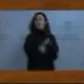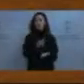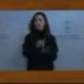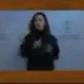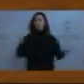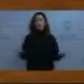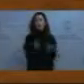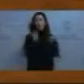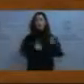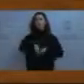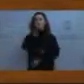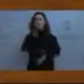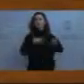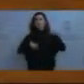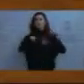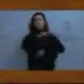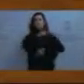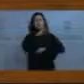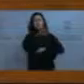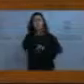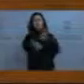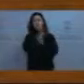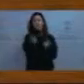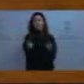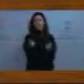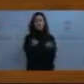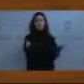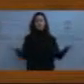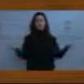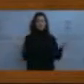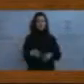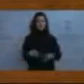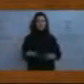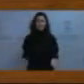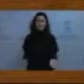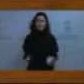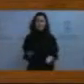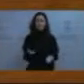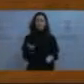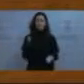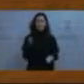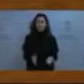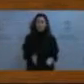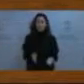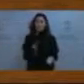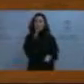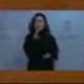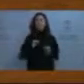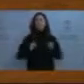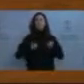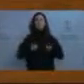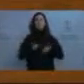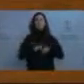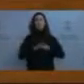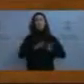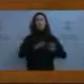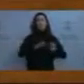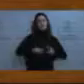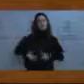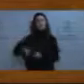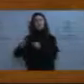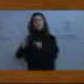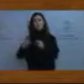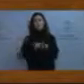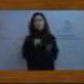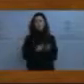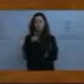deslavazadas con escasos medios económicos y una por otra. Bueno, por cierto, por empezar y para que veamos de principio a fin. Plan